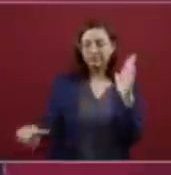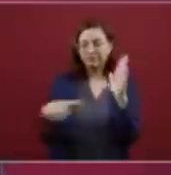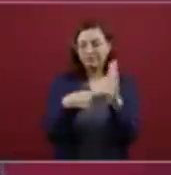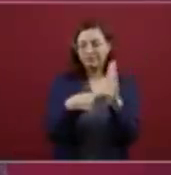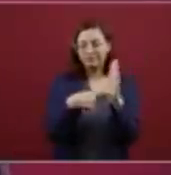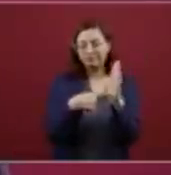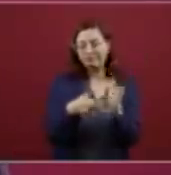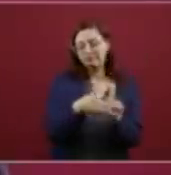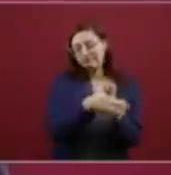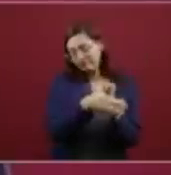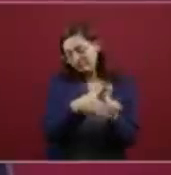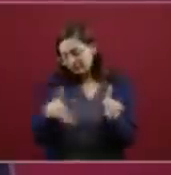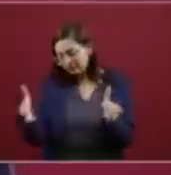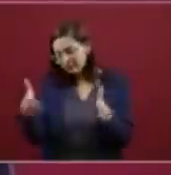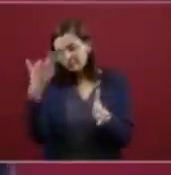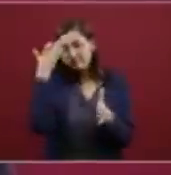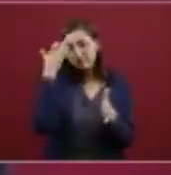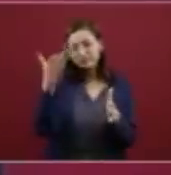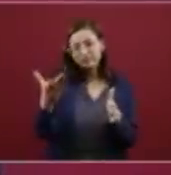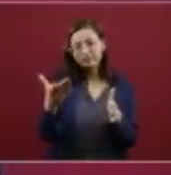tiempos